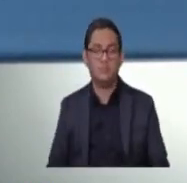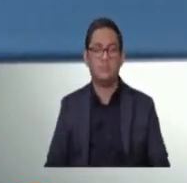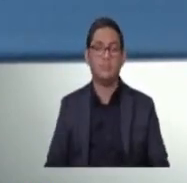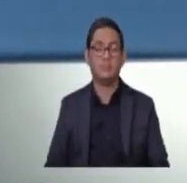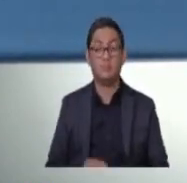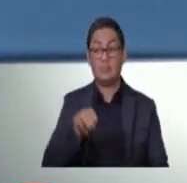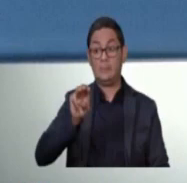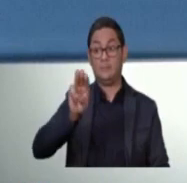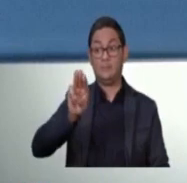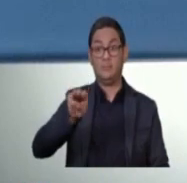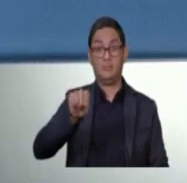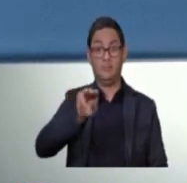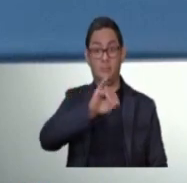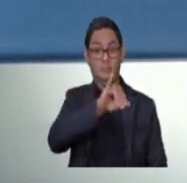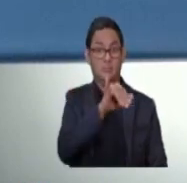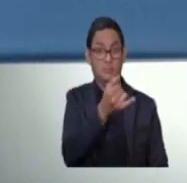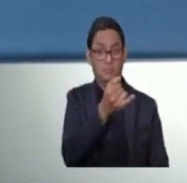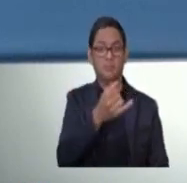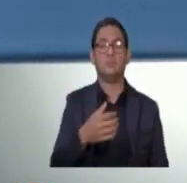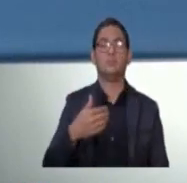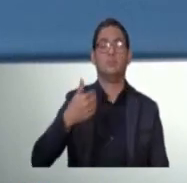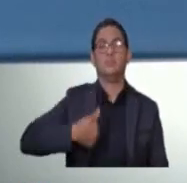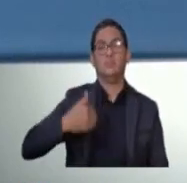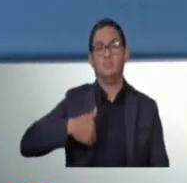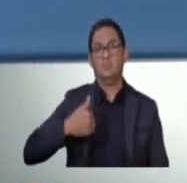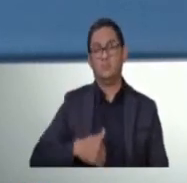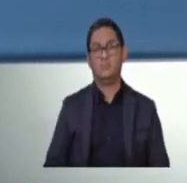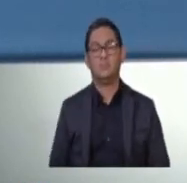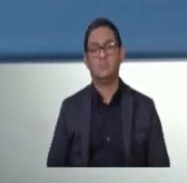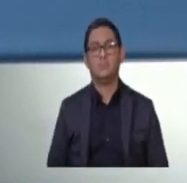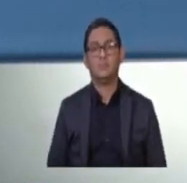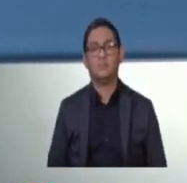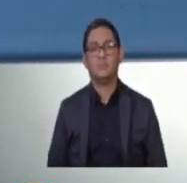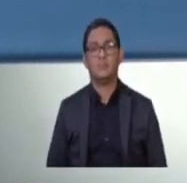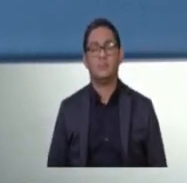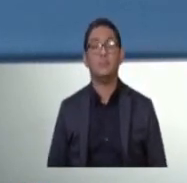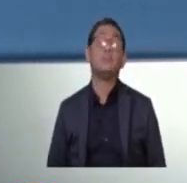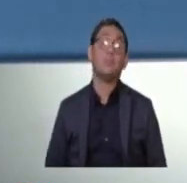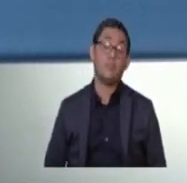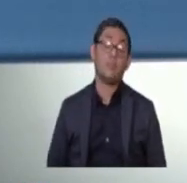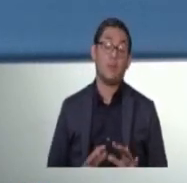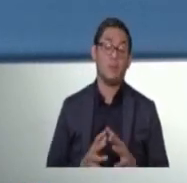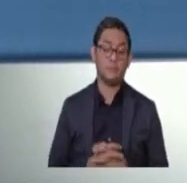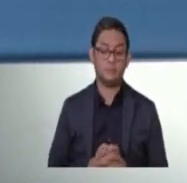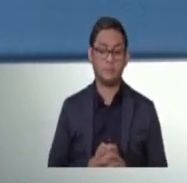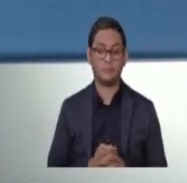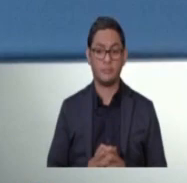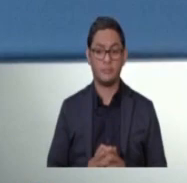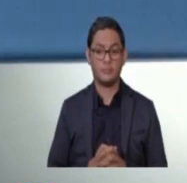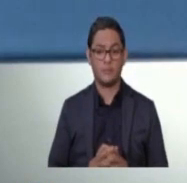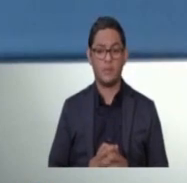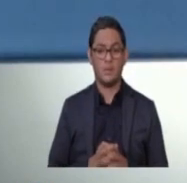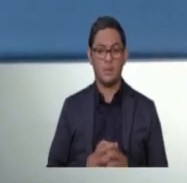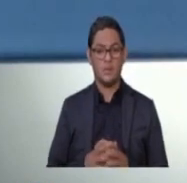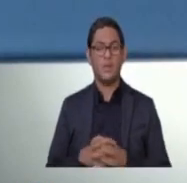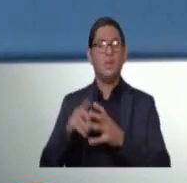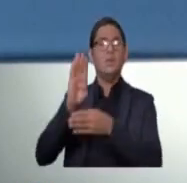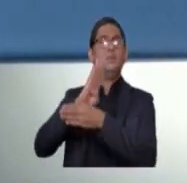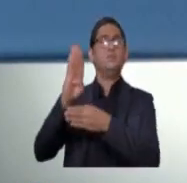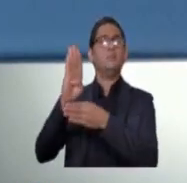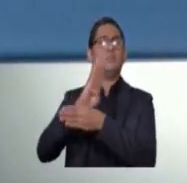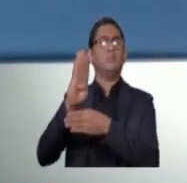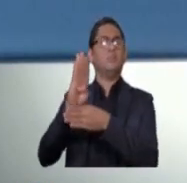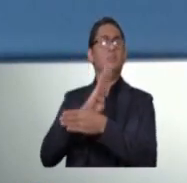martes y jueves caballeros con respecto a las entidades bancarias